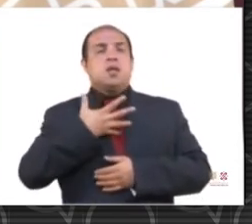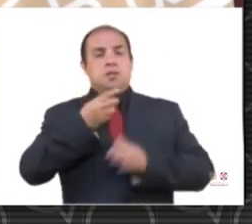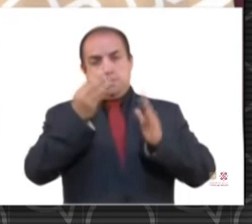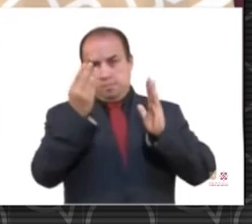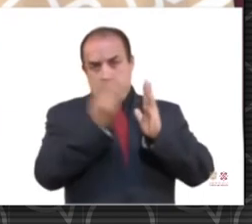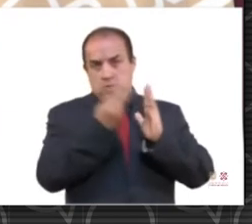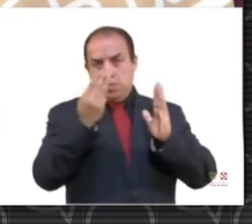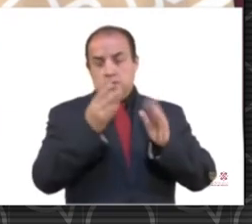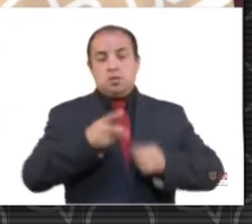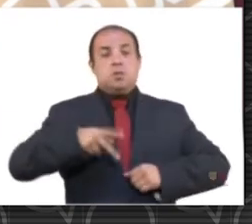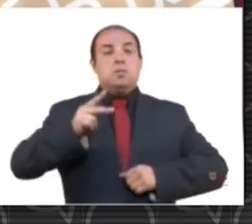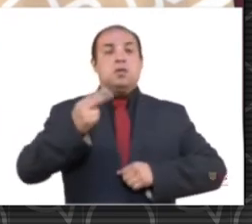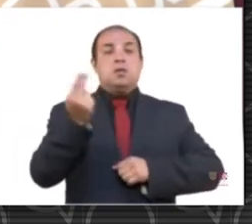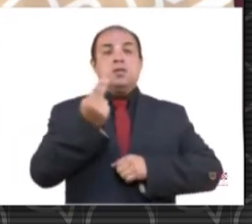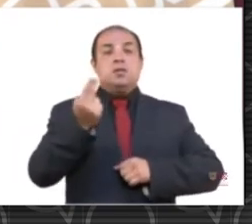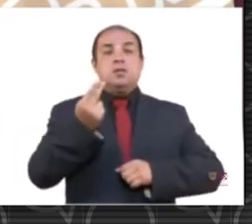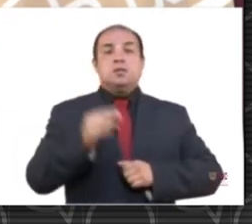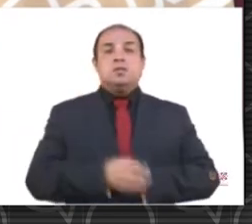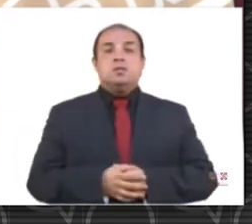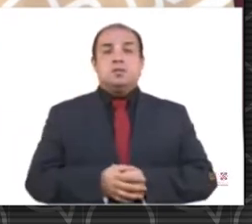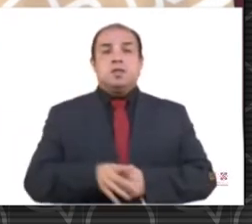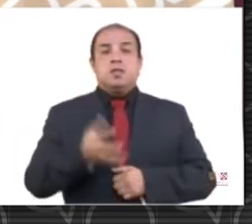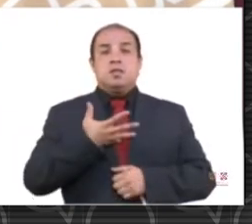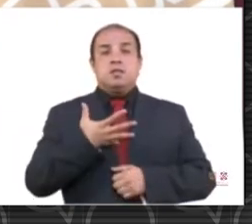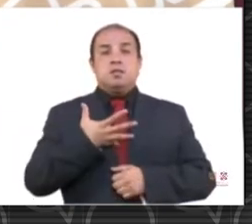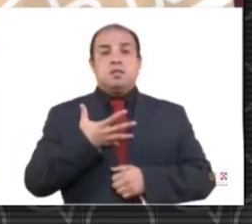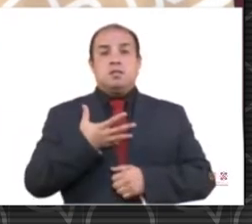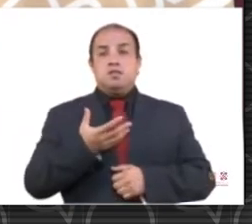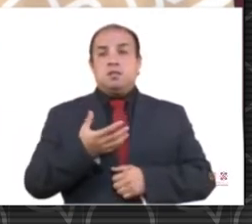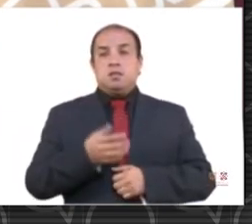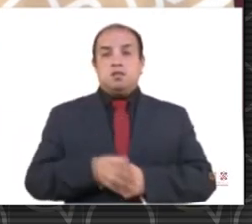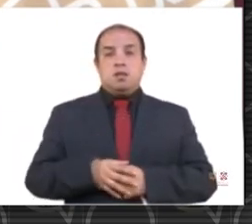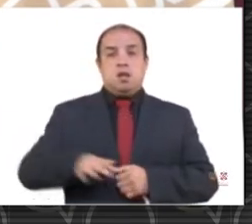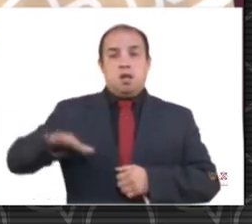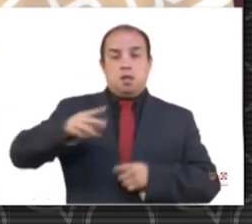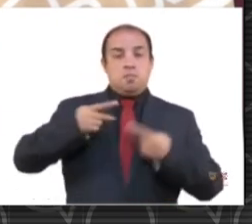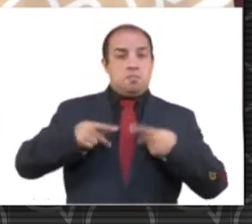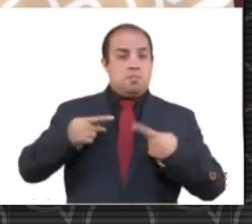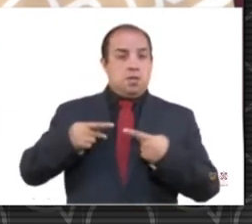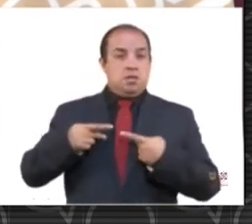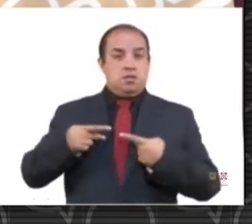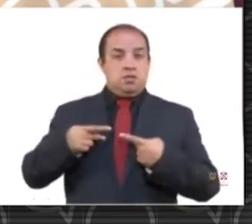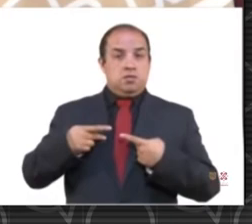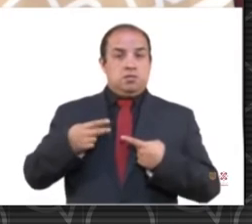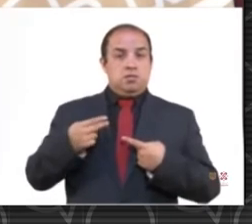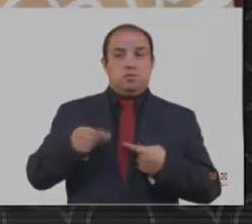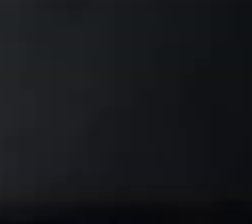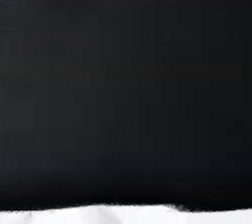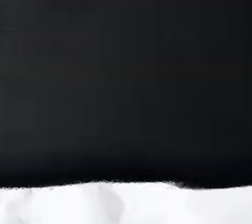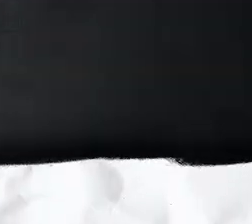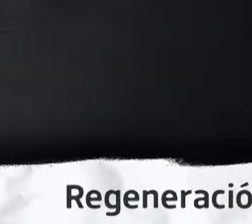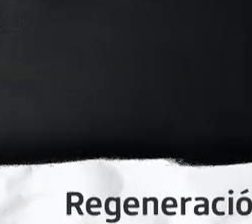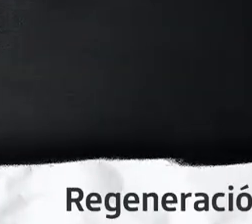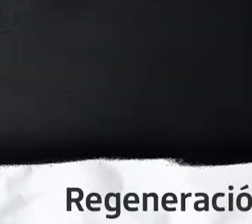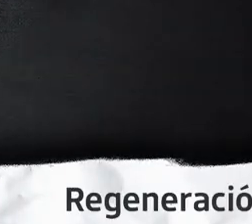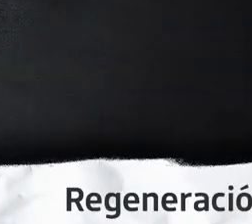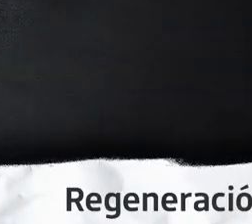multas, pero pues sí tiene que haber un resarcimiento a aquellas personas que fueron defraudadas.